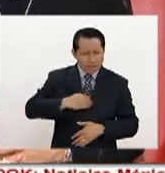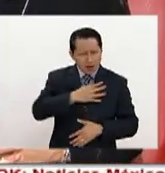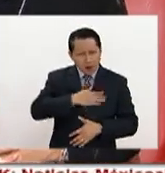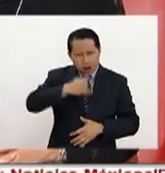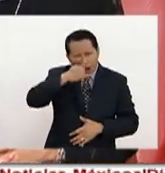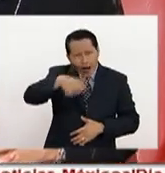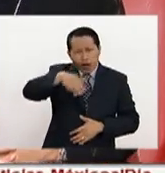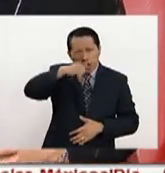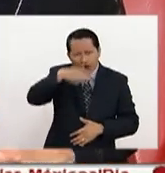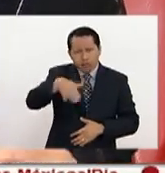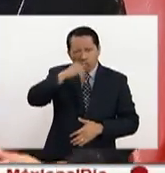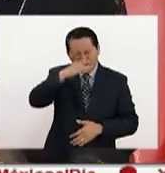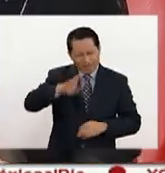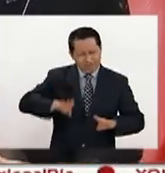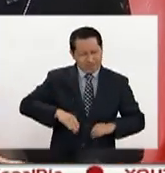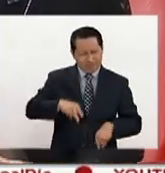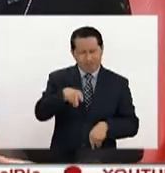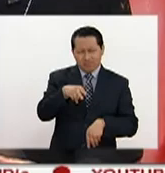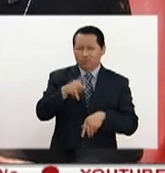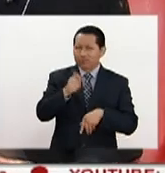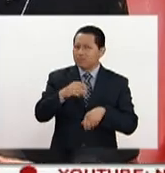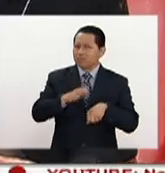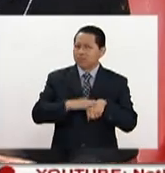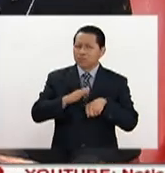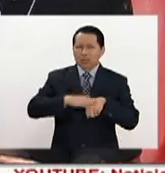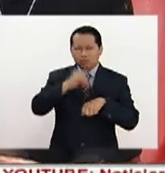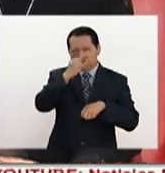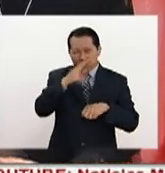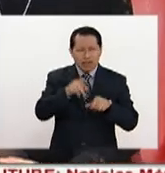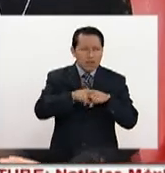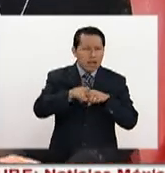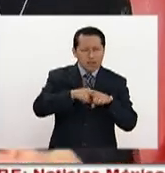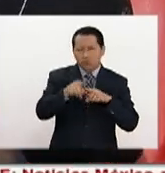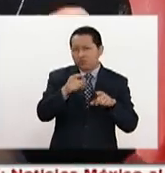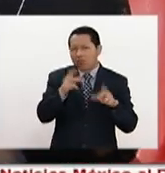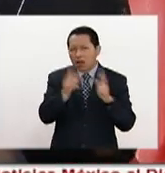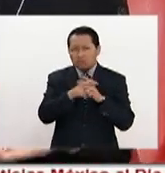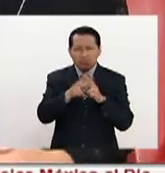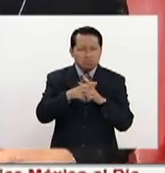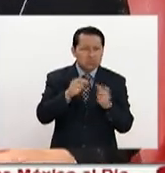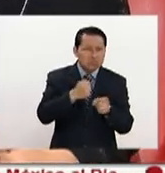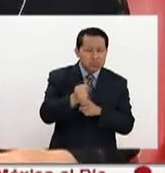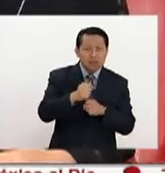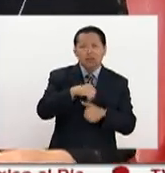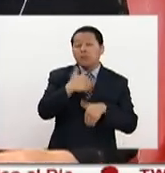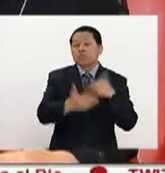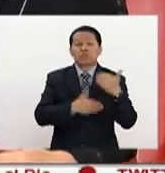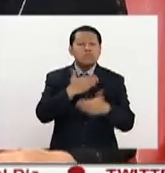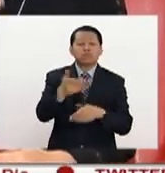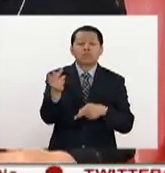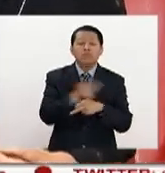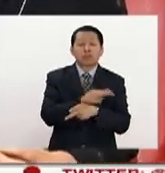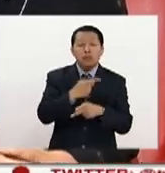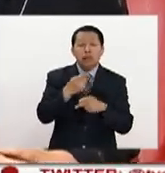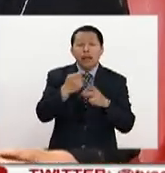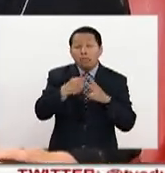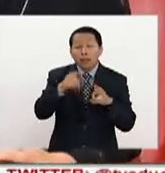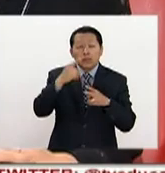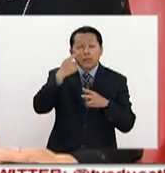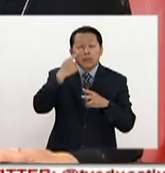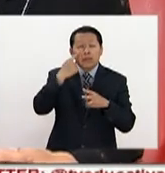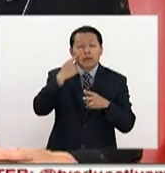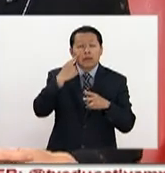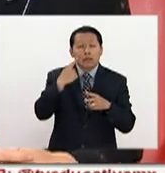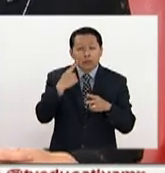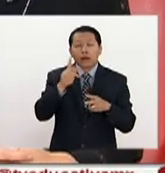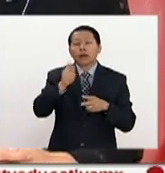agresivo, más ofensivo, cada vez estaba más violento con sus hermanos. Y esto culminó, y se le empezaron a salir las lágrimas,